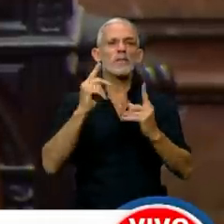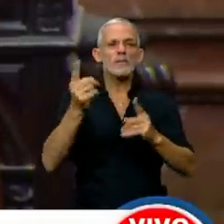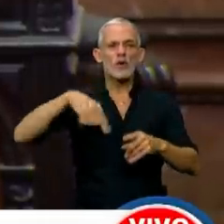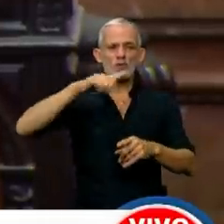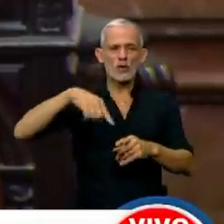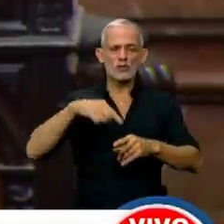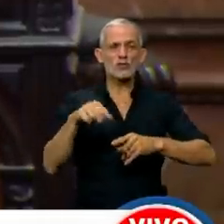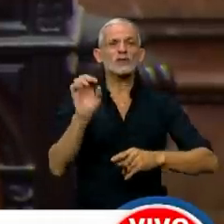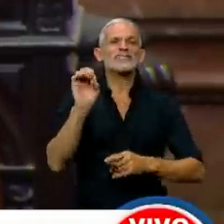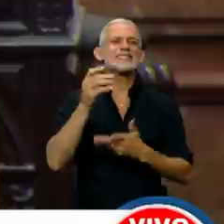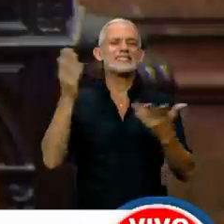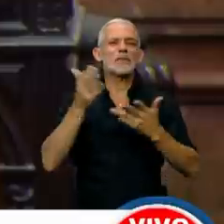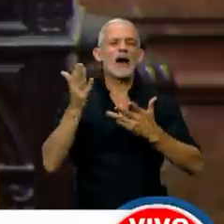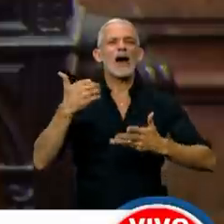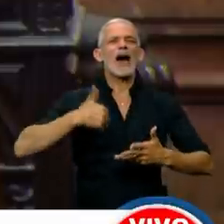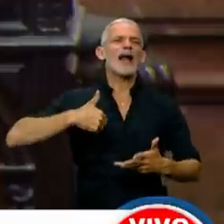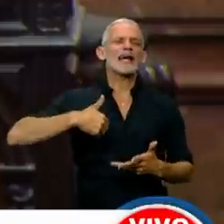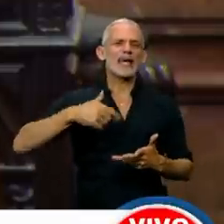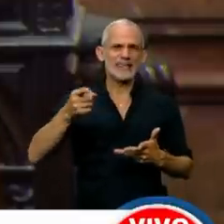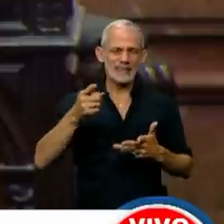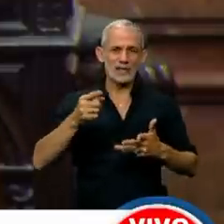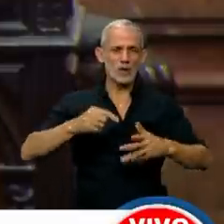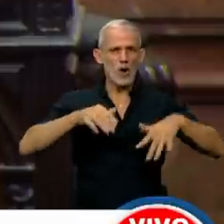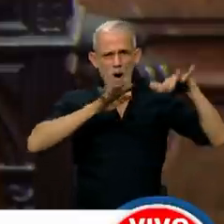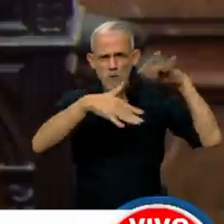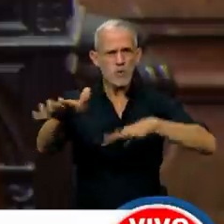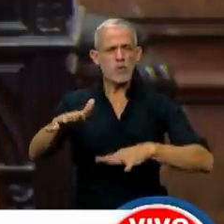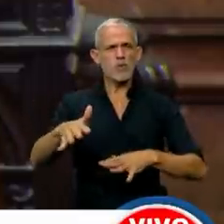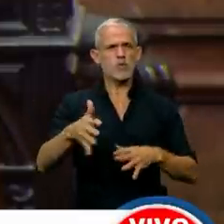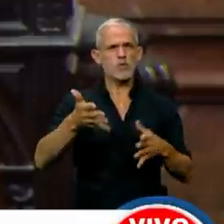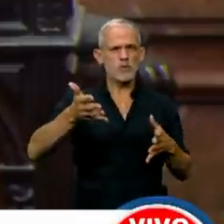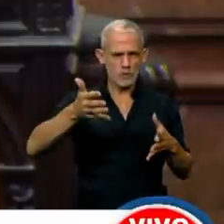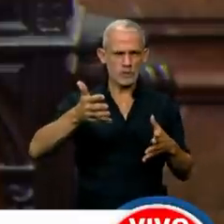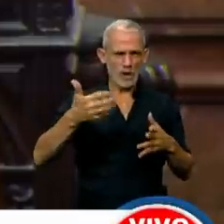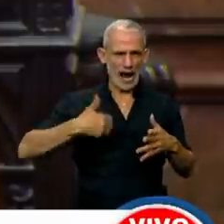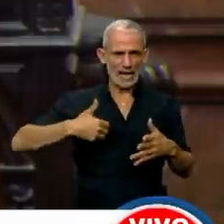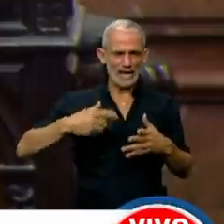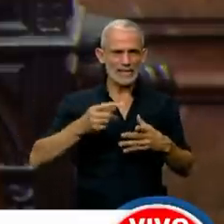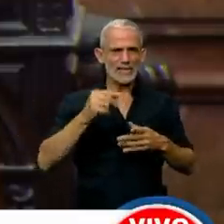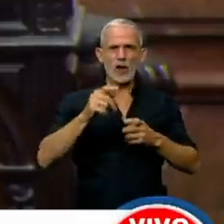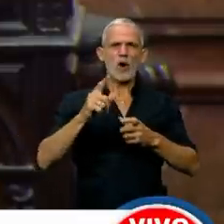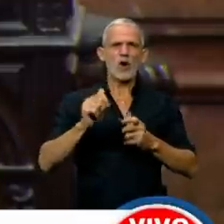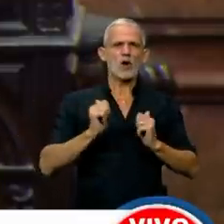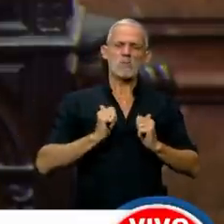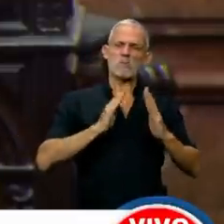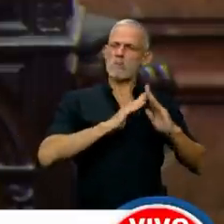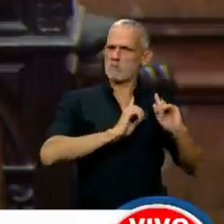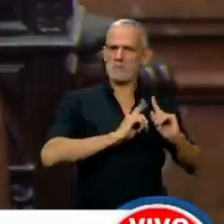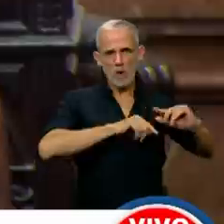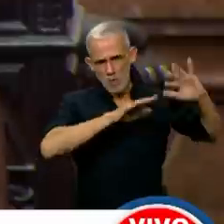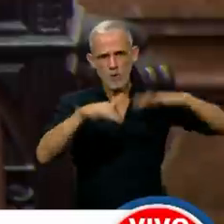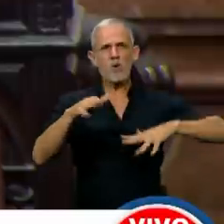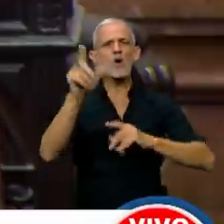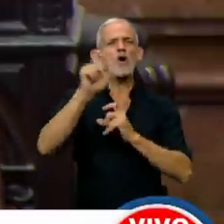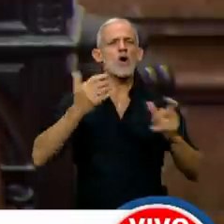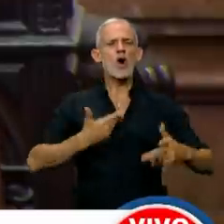llamamos el argentinazo una gran pueblo nacional donde cuando quienes